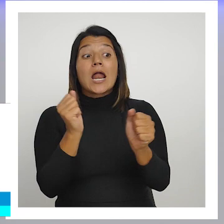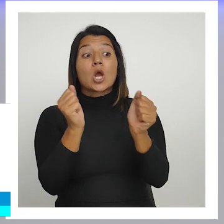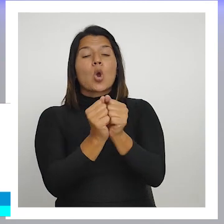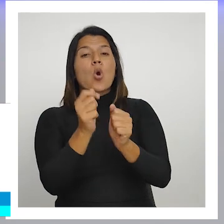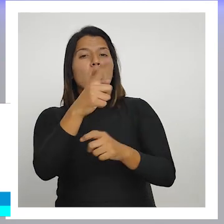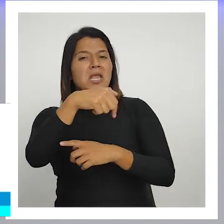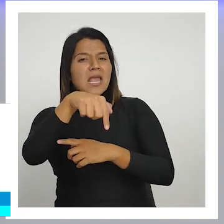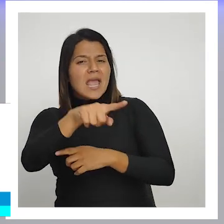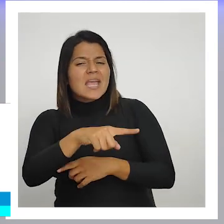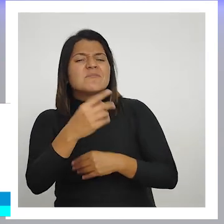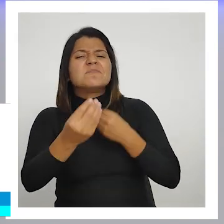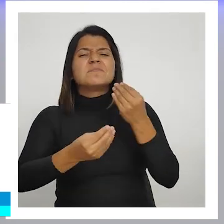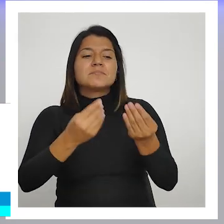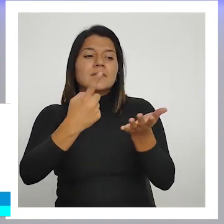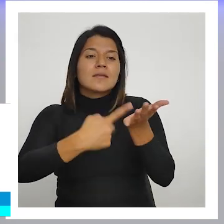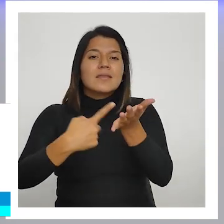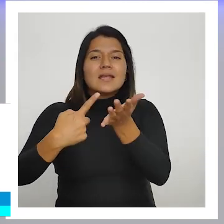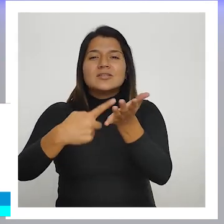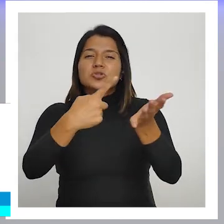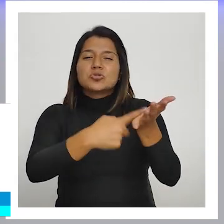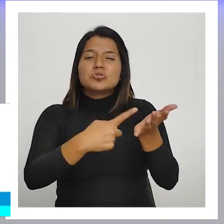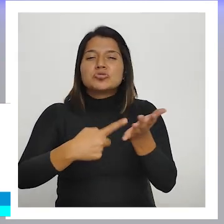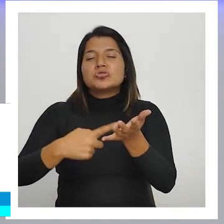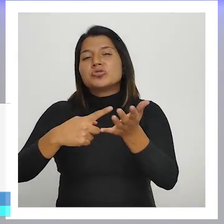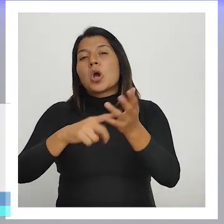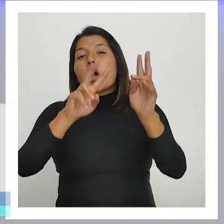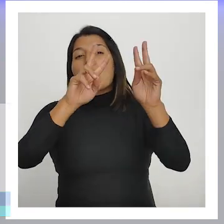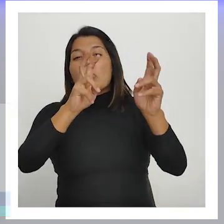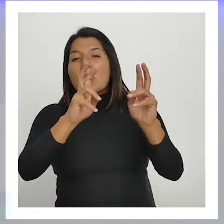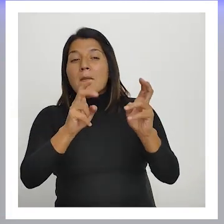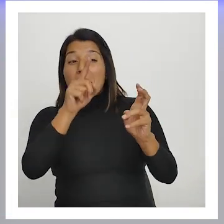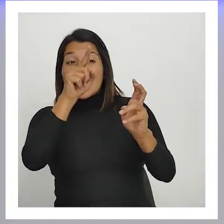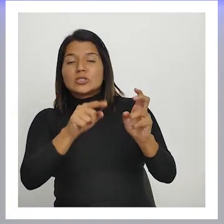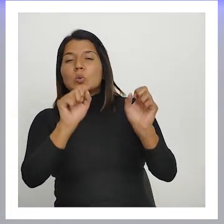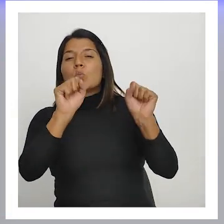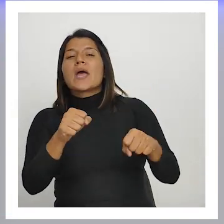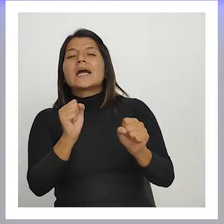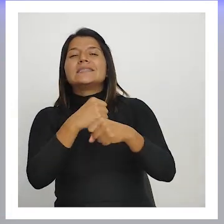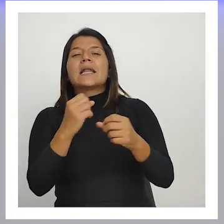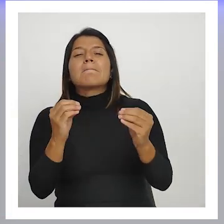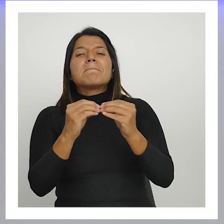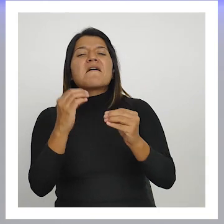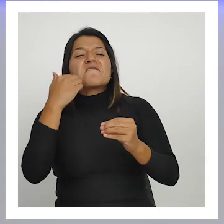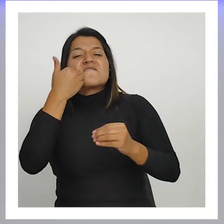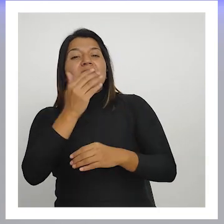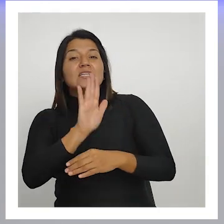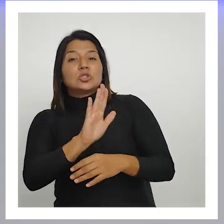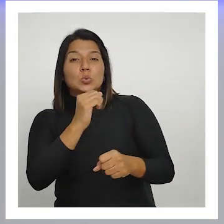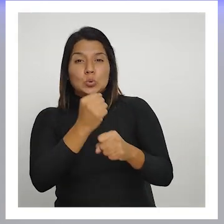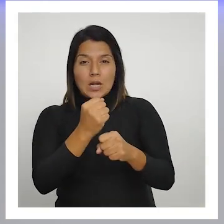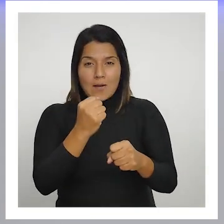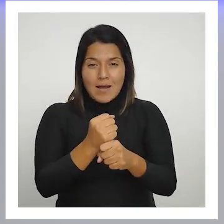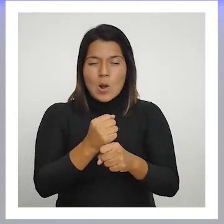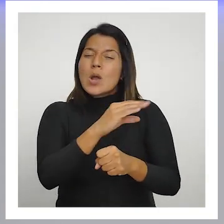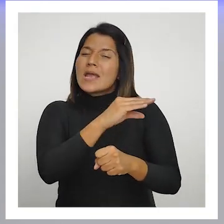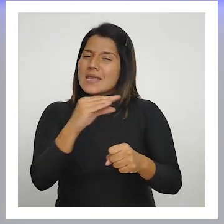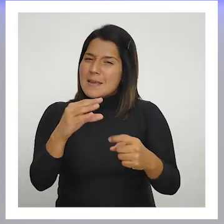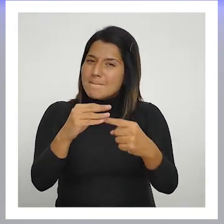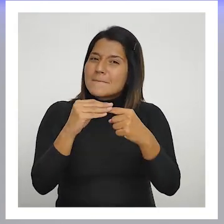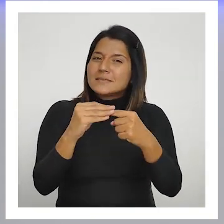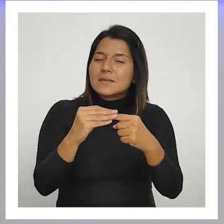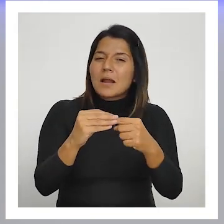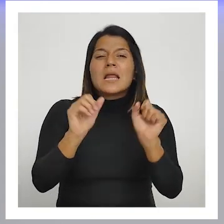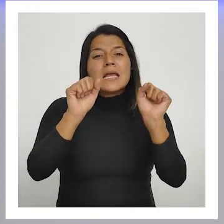en discusión de cosas que puedan facilitar su trabajo y sobre todo que